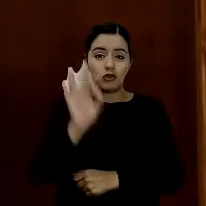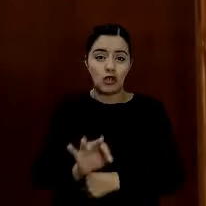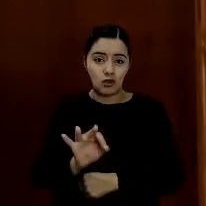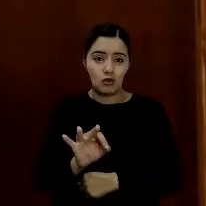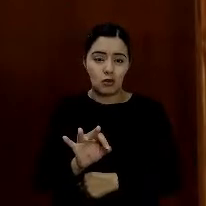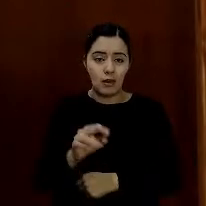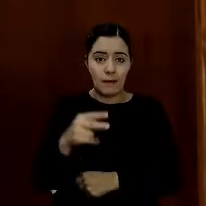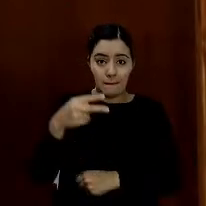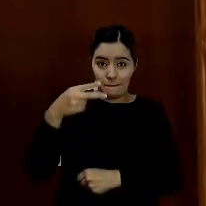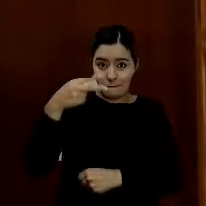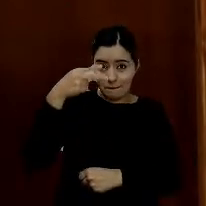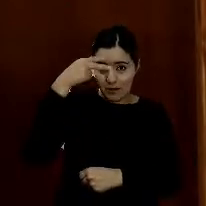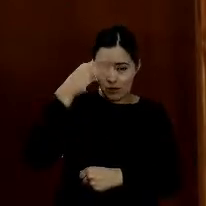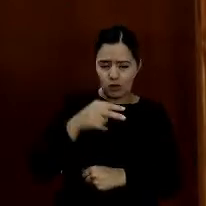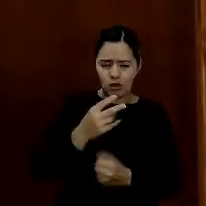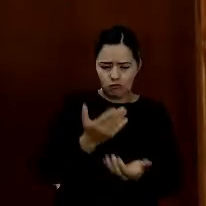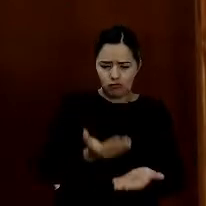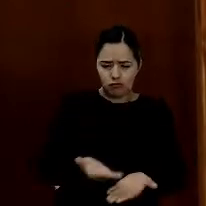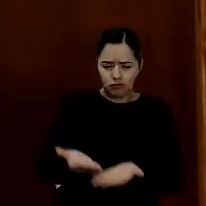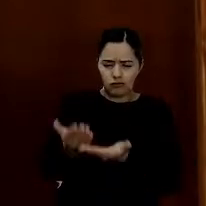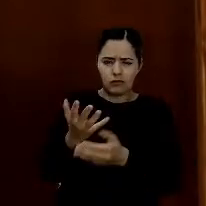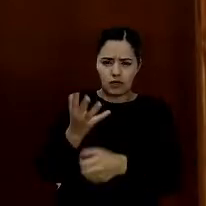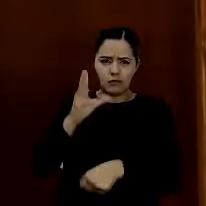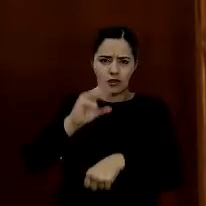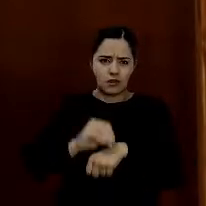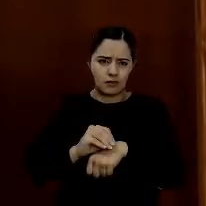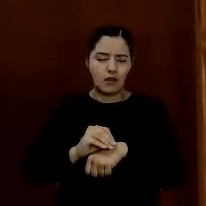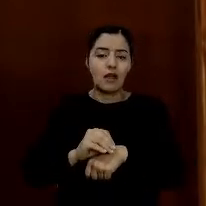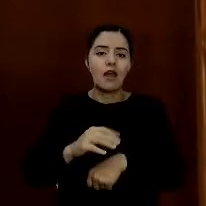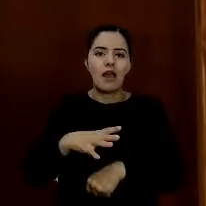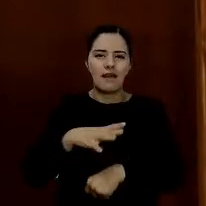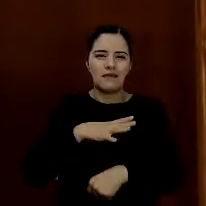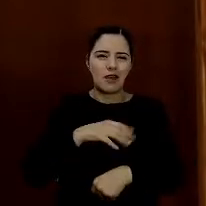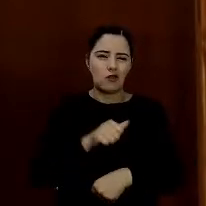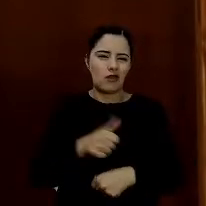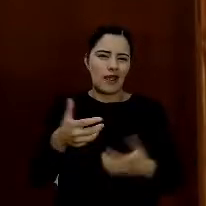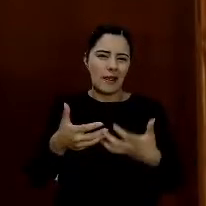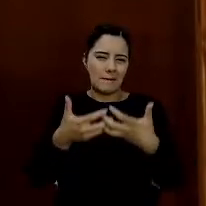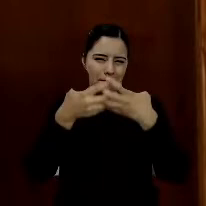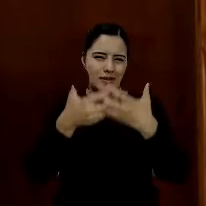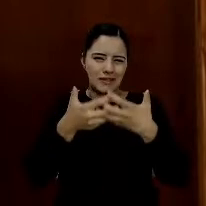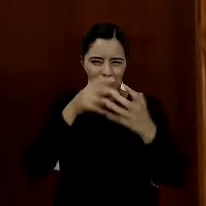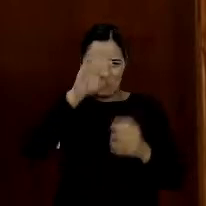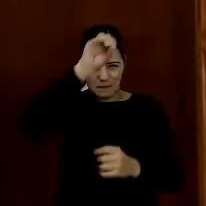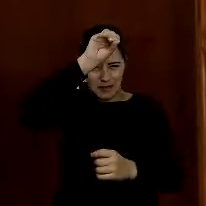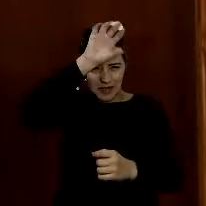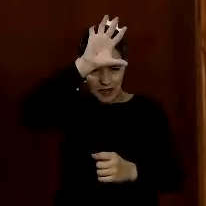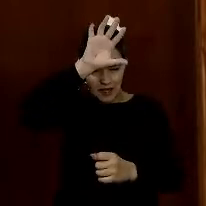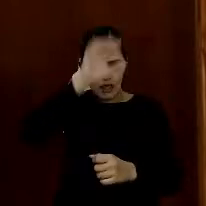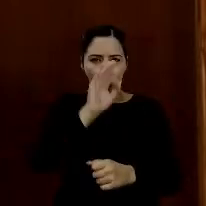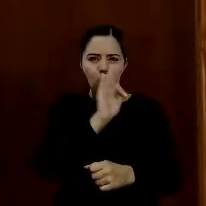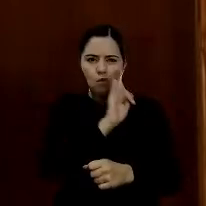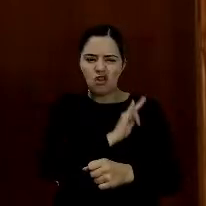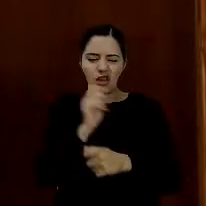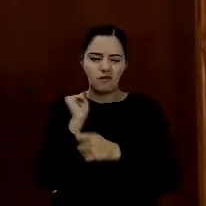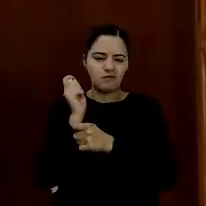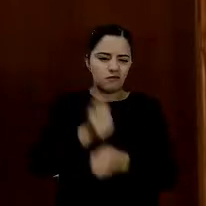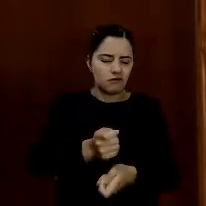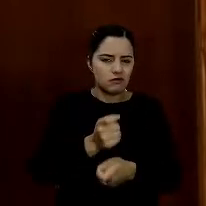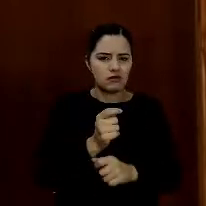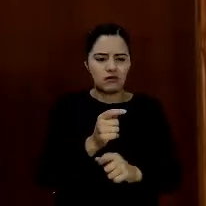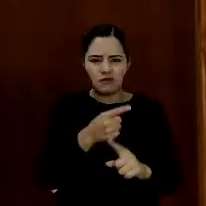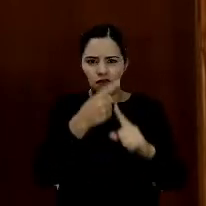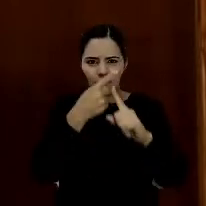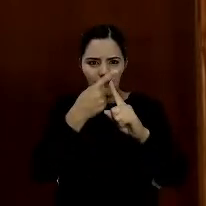empresas mineras extranjeras, quienes devastan países ajenos lo que no pueden